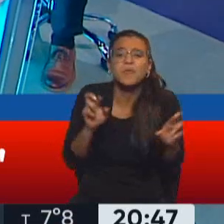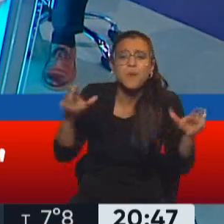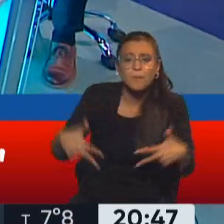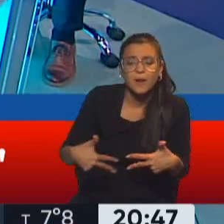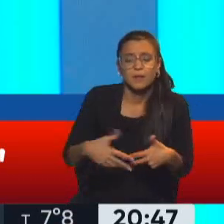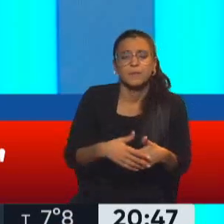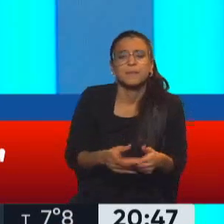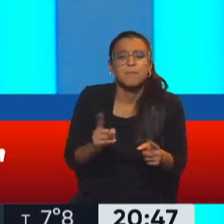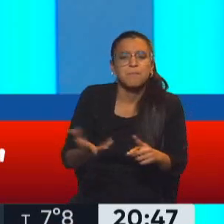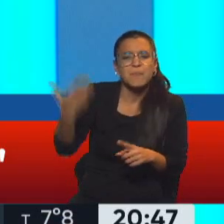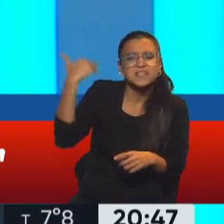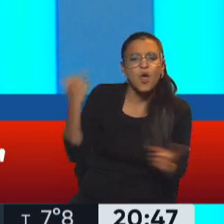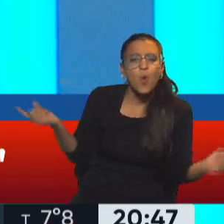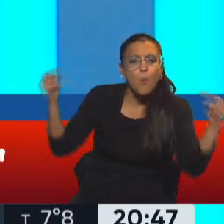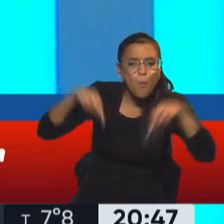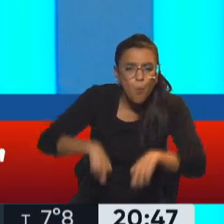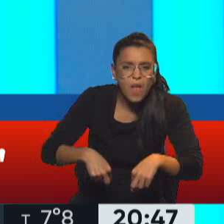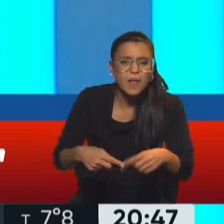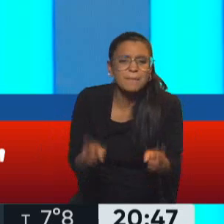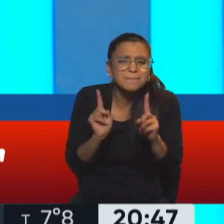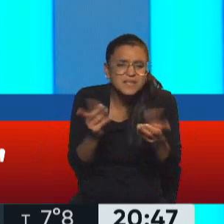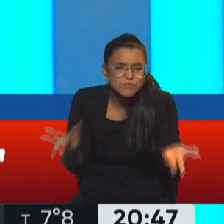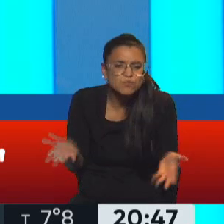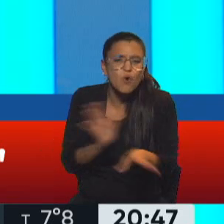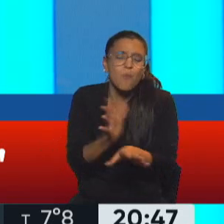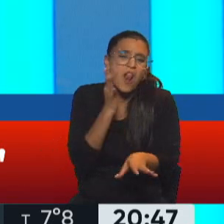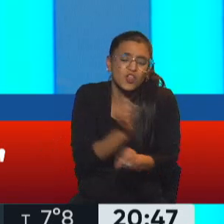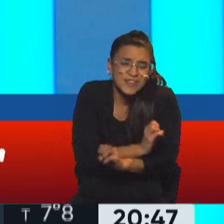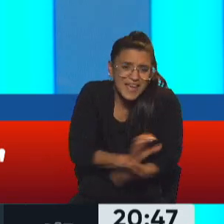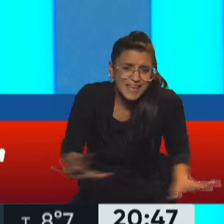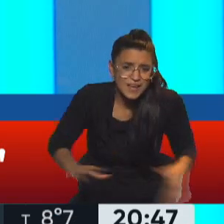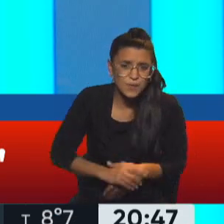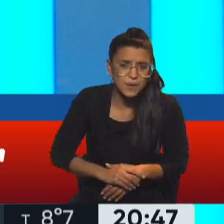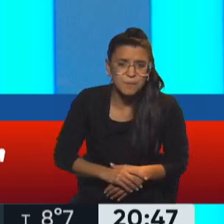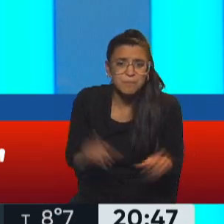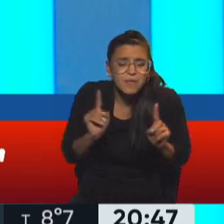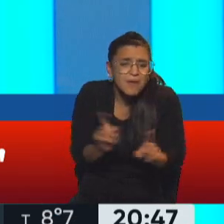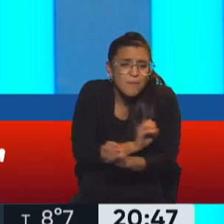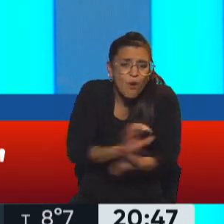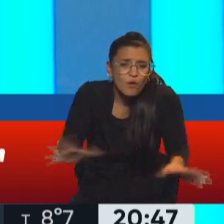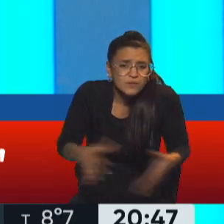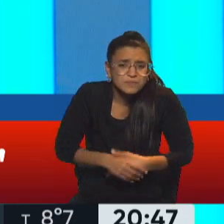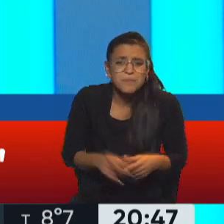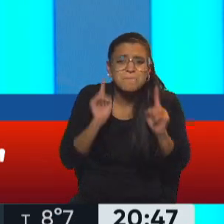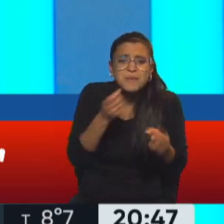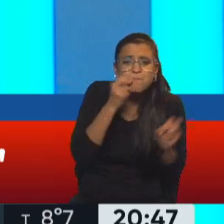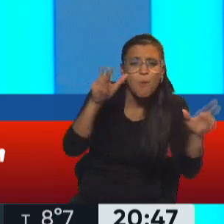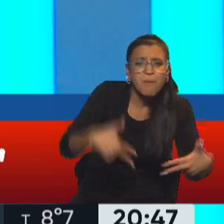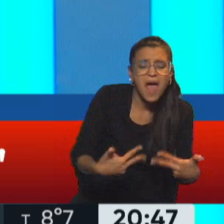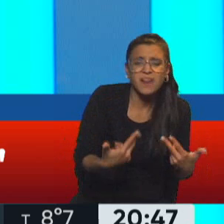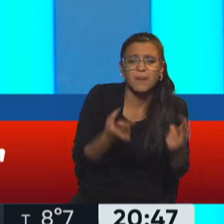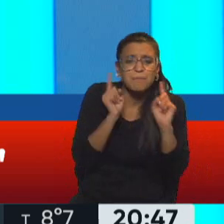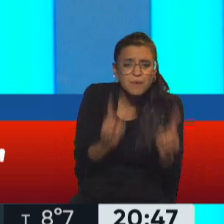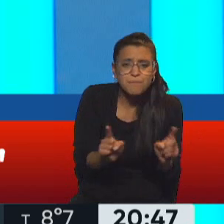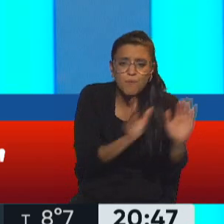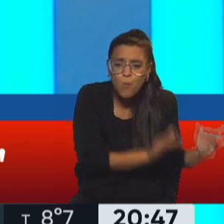decir, el pasado vuelve como algo siniestro. Vuelve como algo siniestro. Tienen el mismo plan. Exactamente